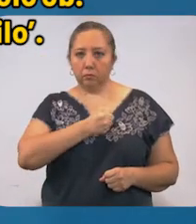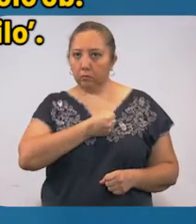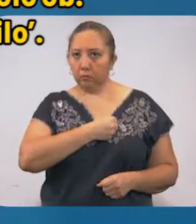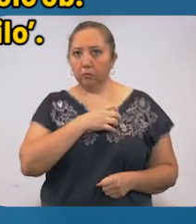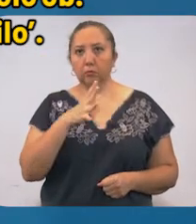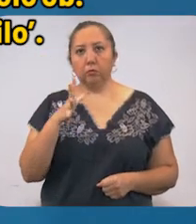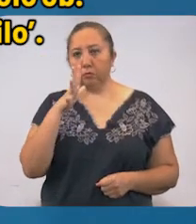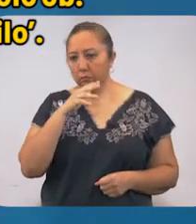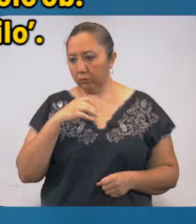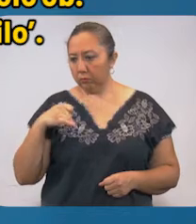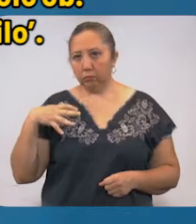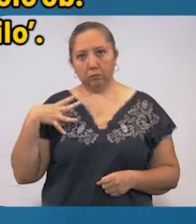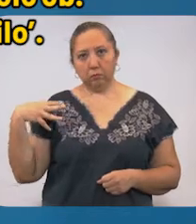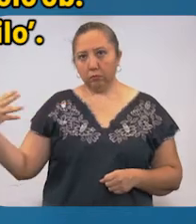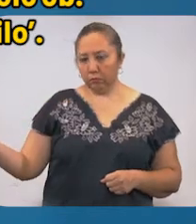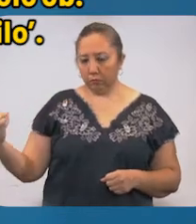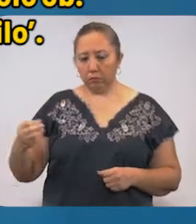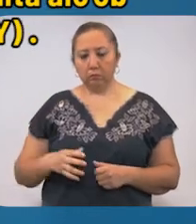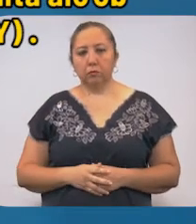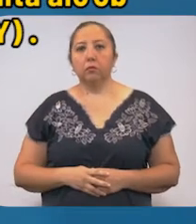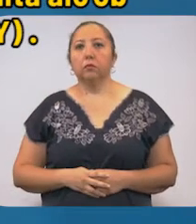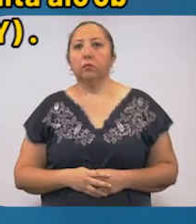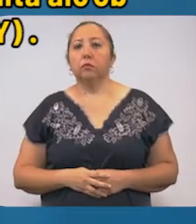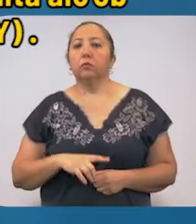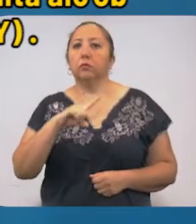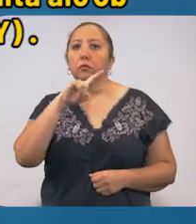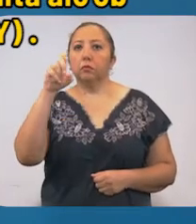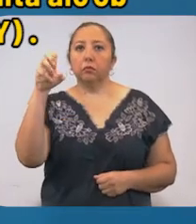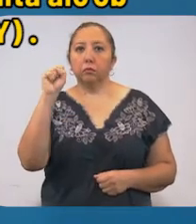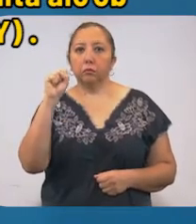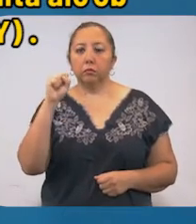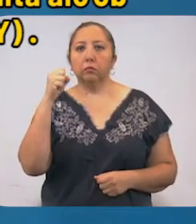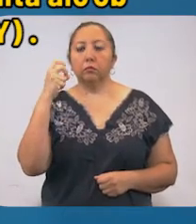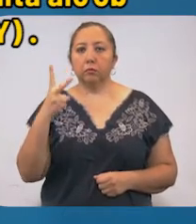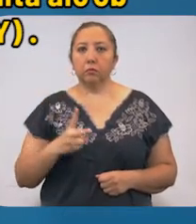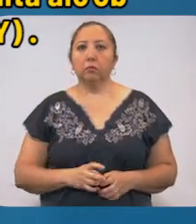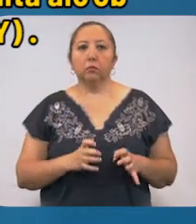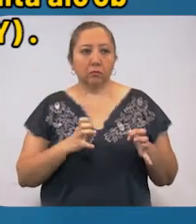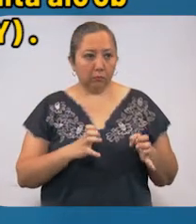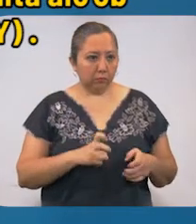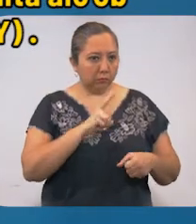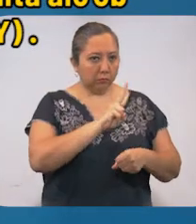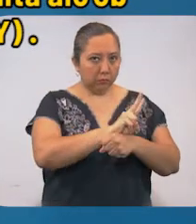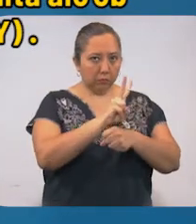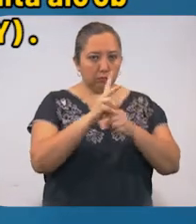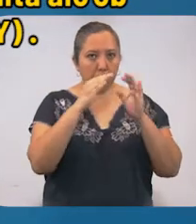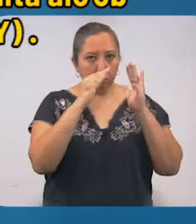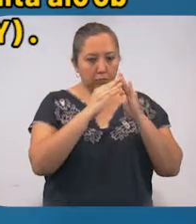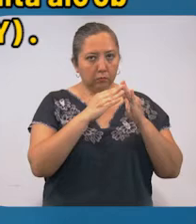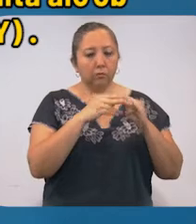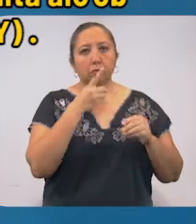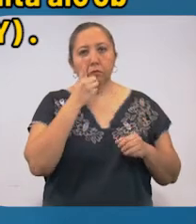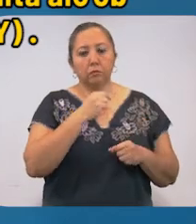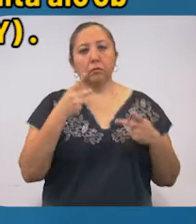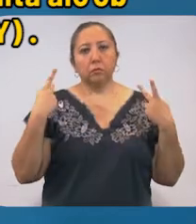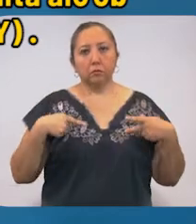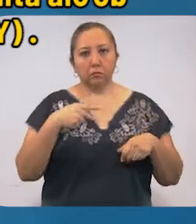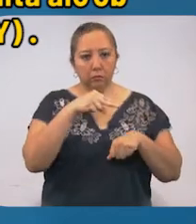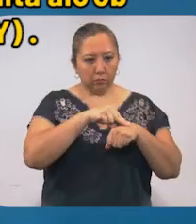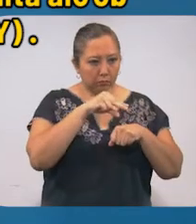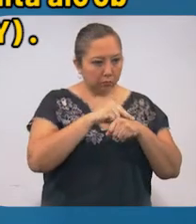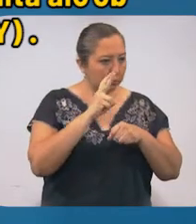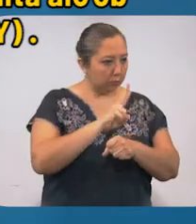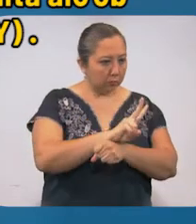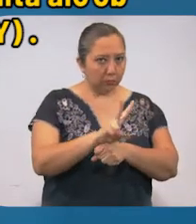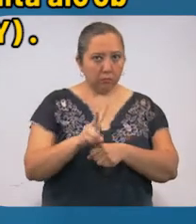no presentan síntomas ni pueden contagiar 169 están estables aislados y monitoreados constantemente por personal médico